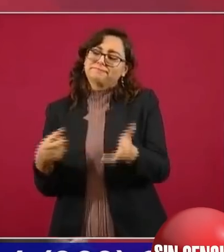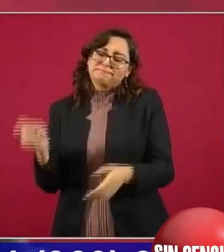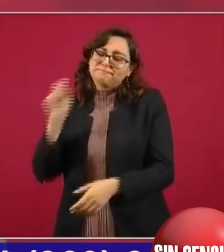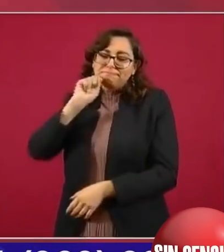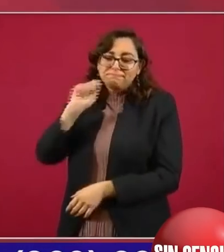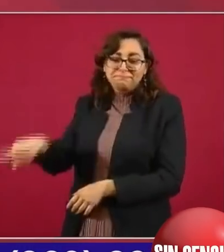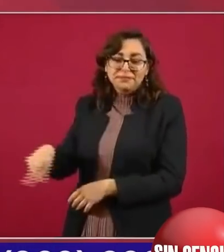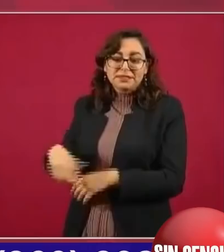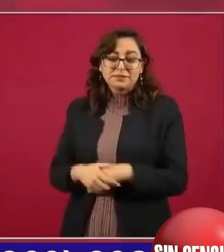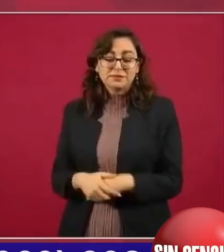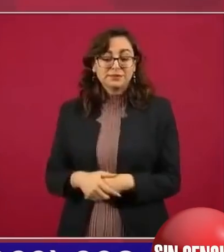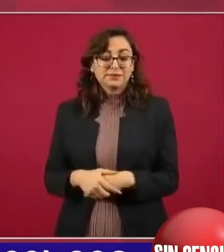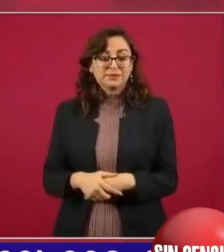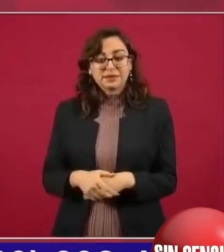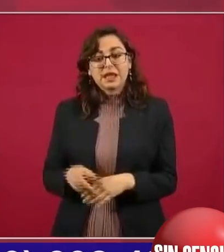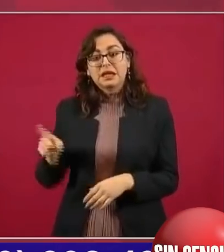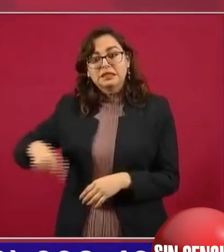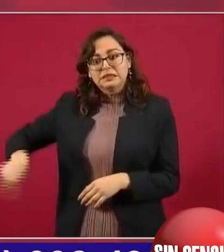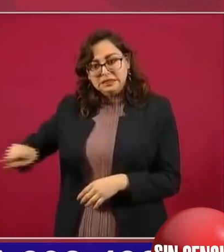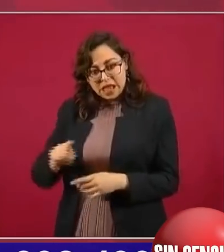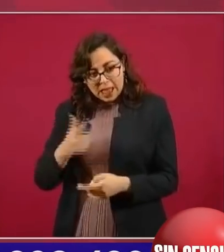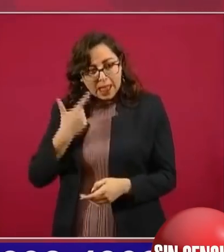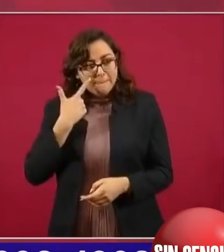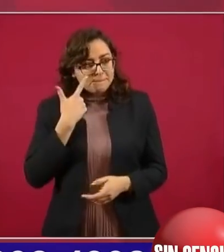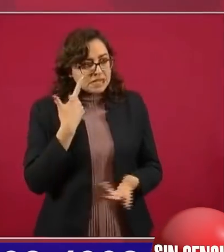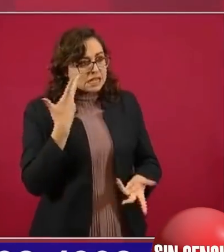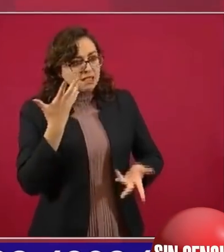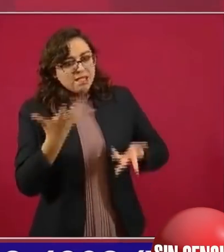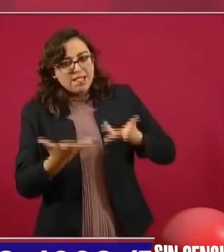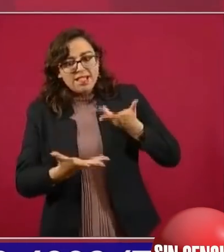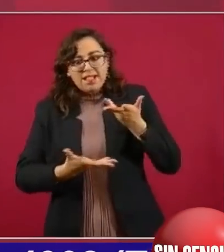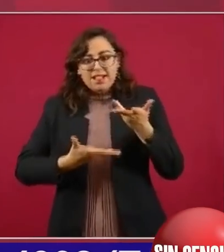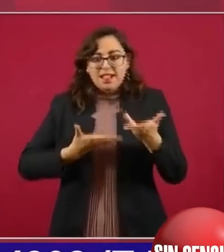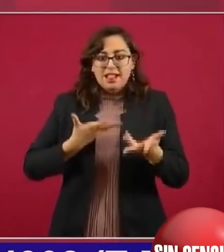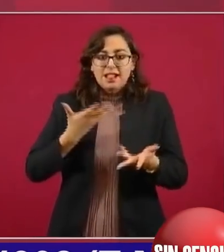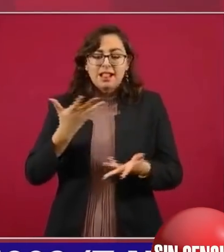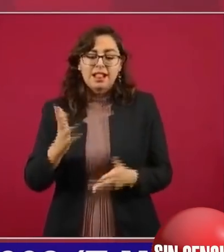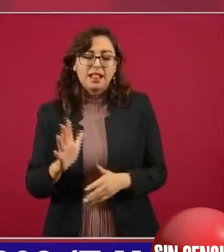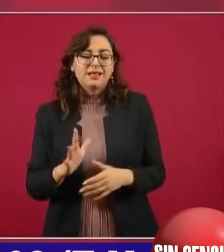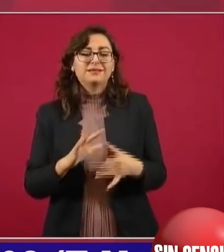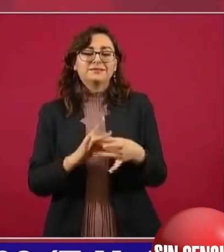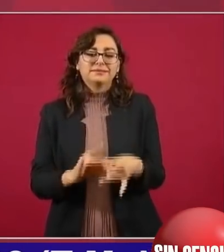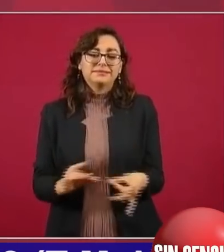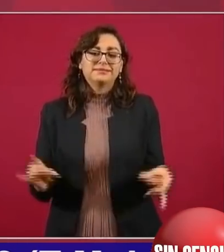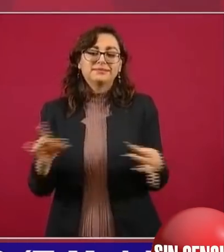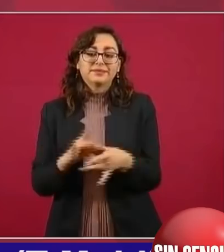Claro que lo justifican diciendo de que lo nuestro